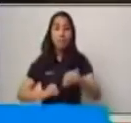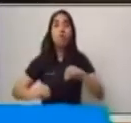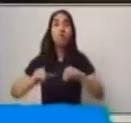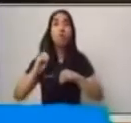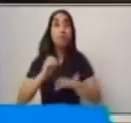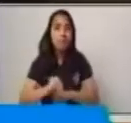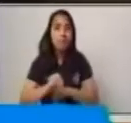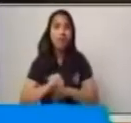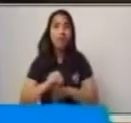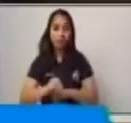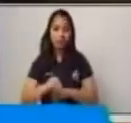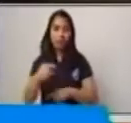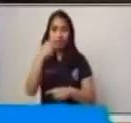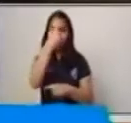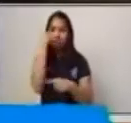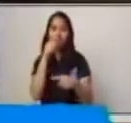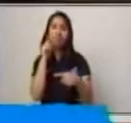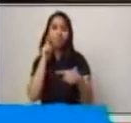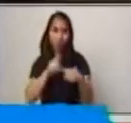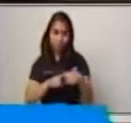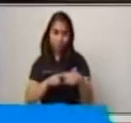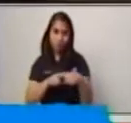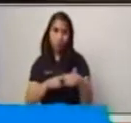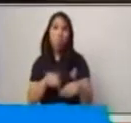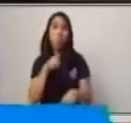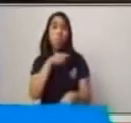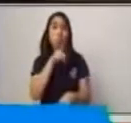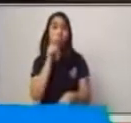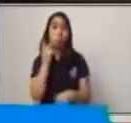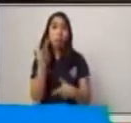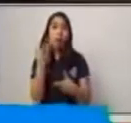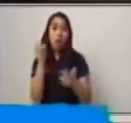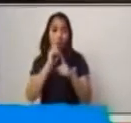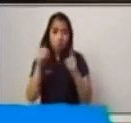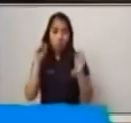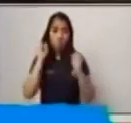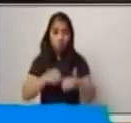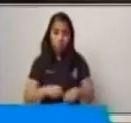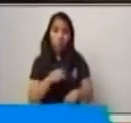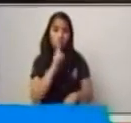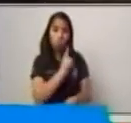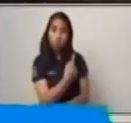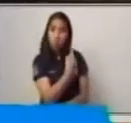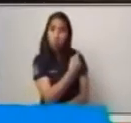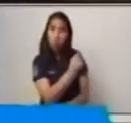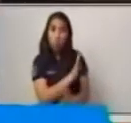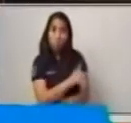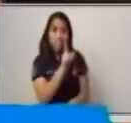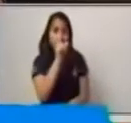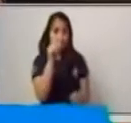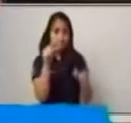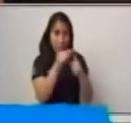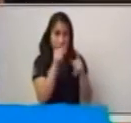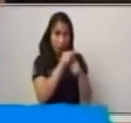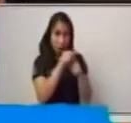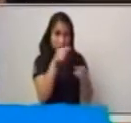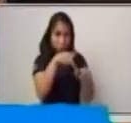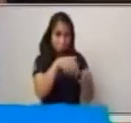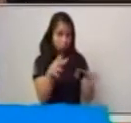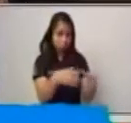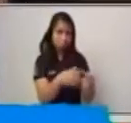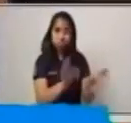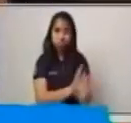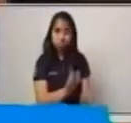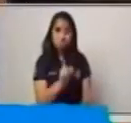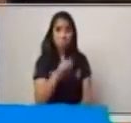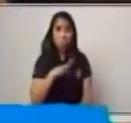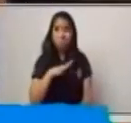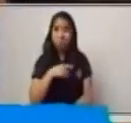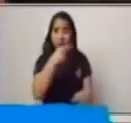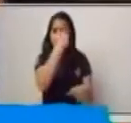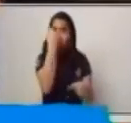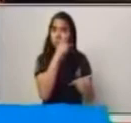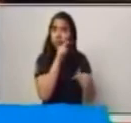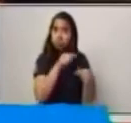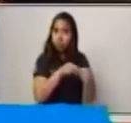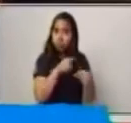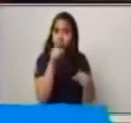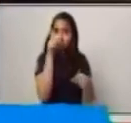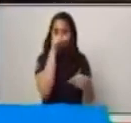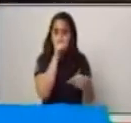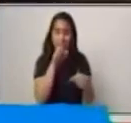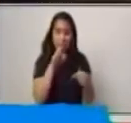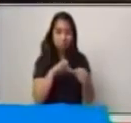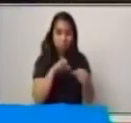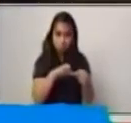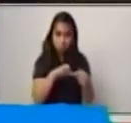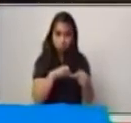o bimembre. La unimembre solo lleva una palabra y no puede dividirse en sujeto ni predicado, mientras